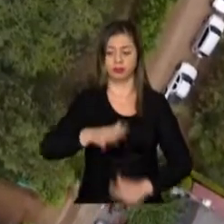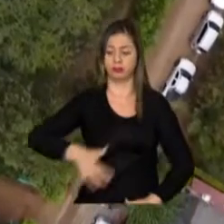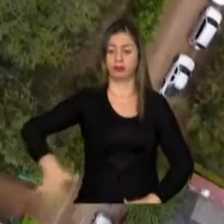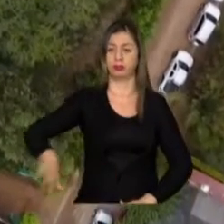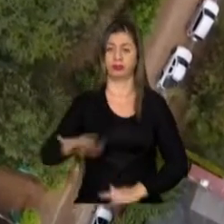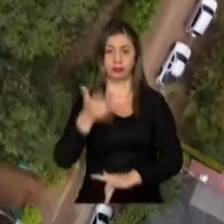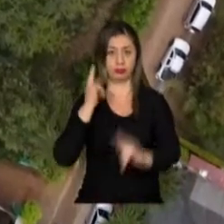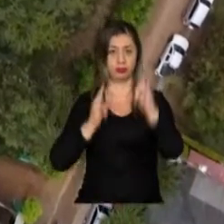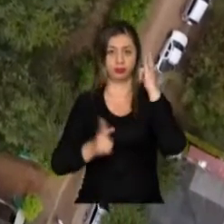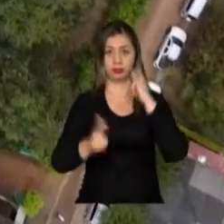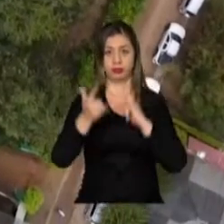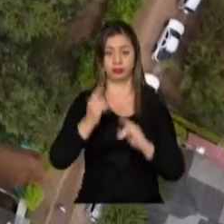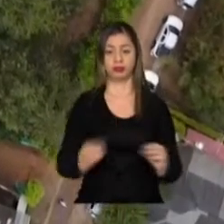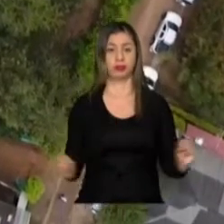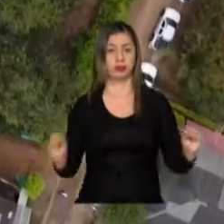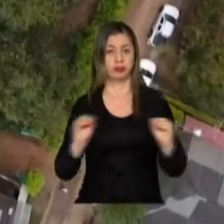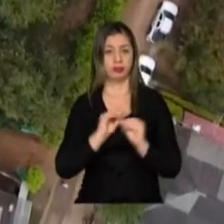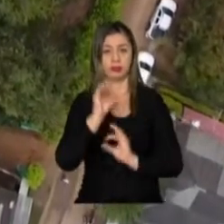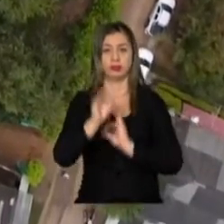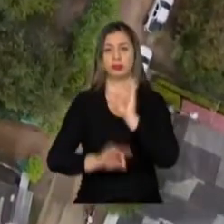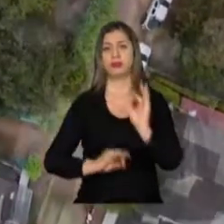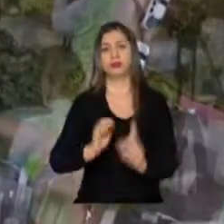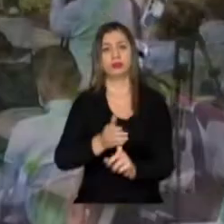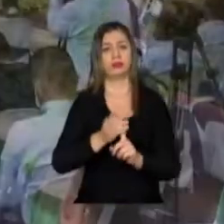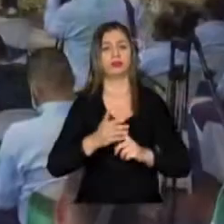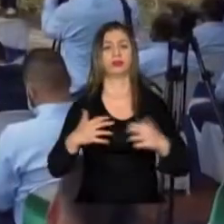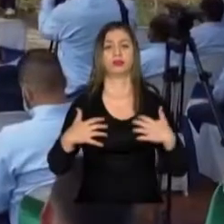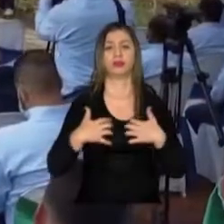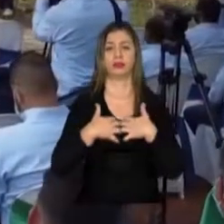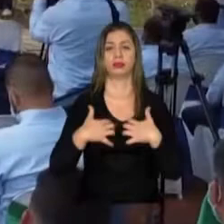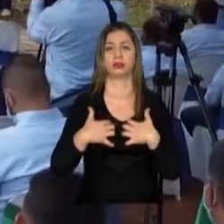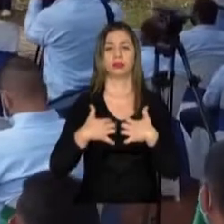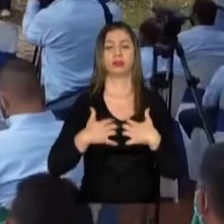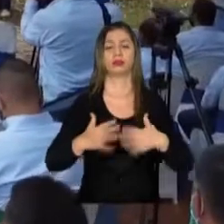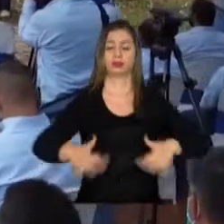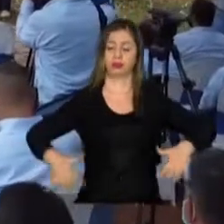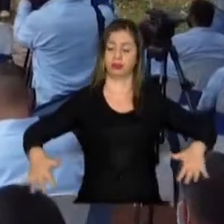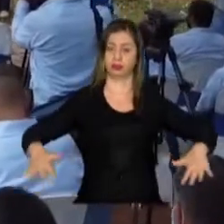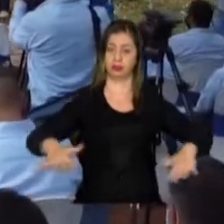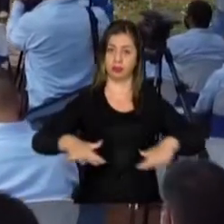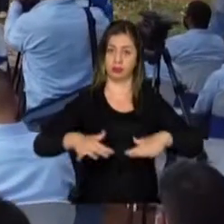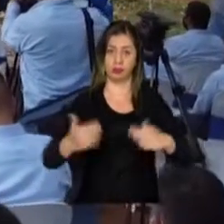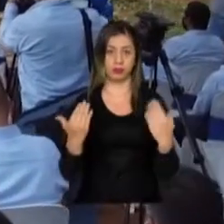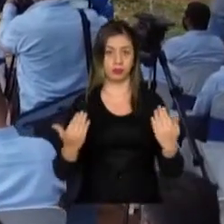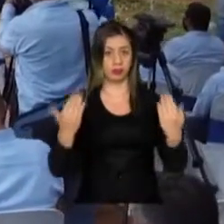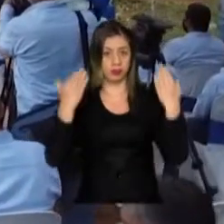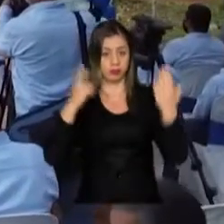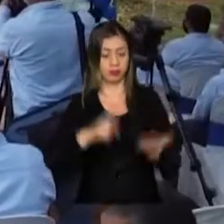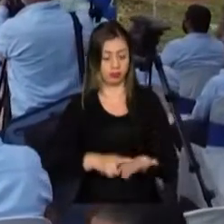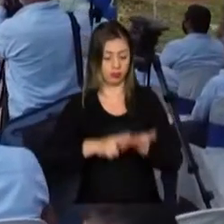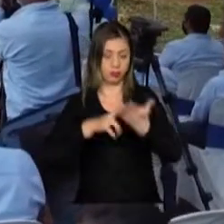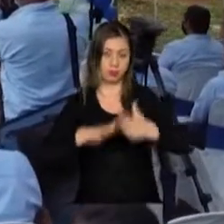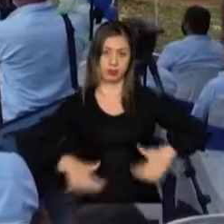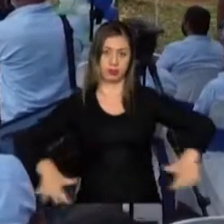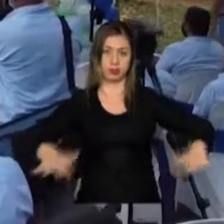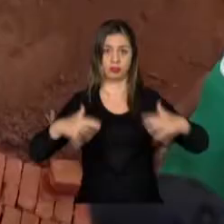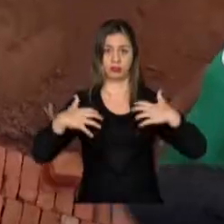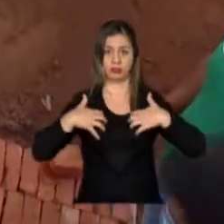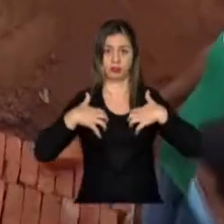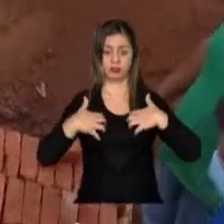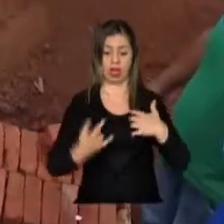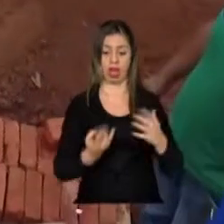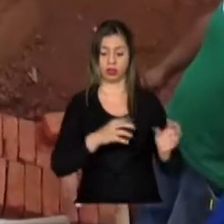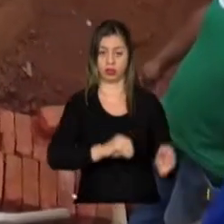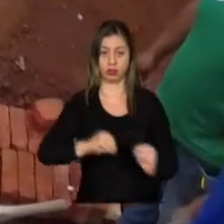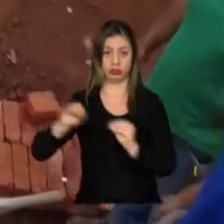paisajístico de la región y a la conservación de especies nativas, a través de espacios que servirán para la rehabilitación de fauna extraída de su